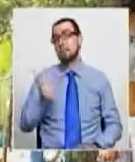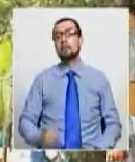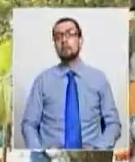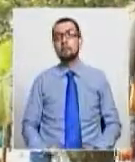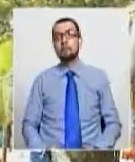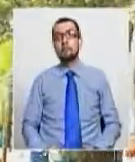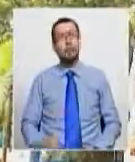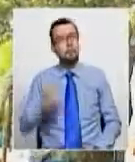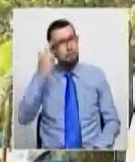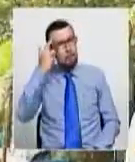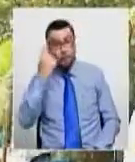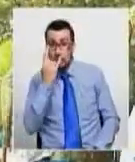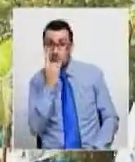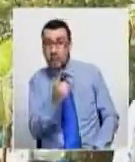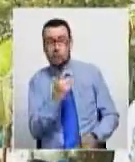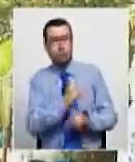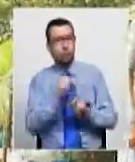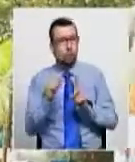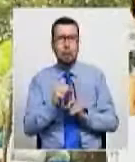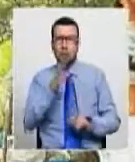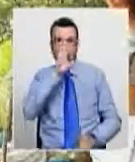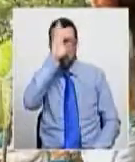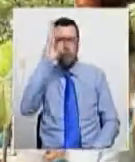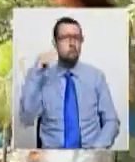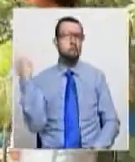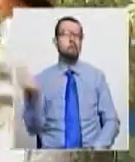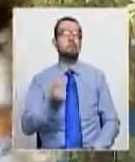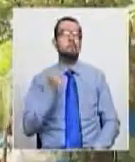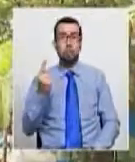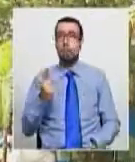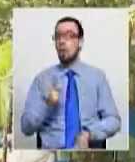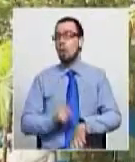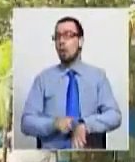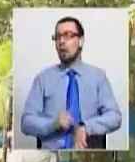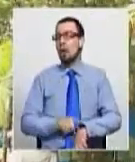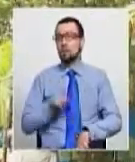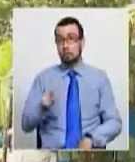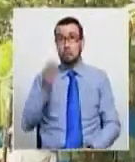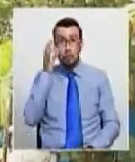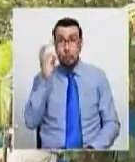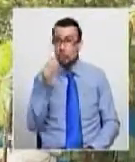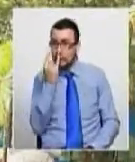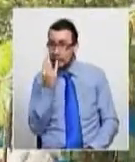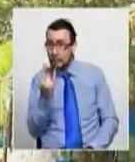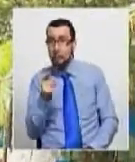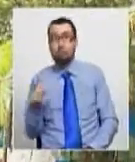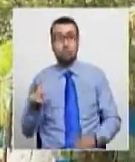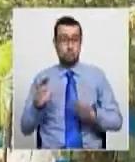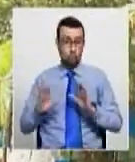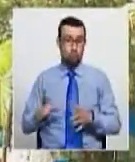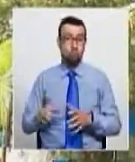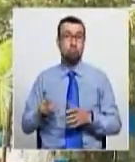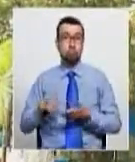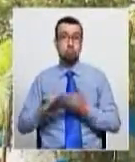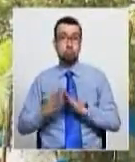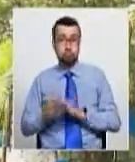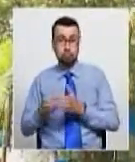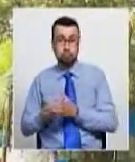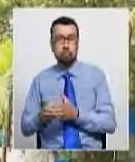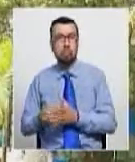social y común y en horarios pues que sean como como llamativos para la comunidad por ejemplo